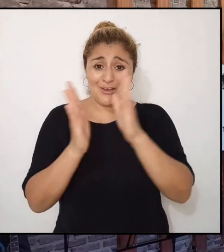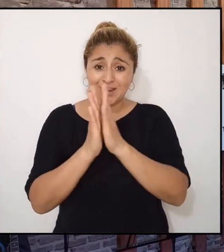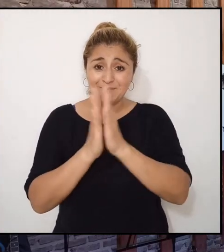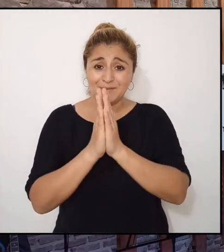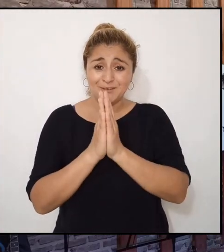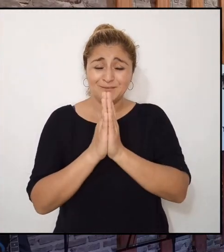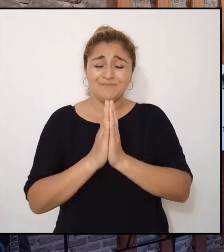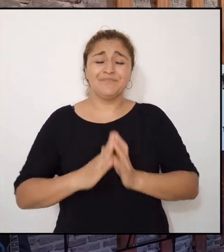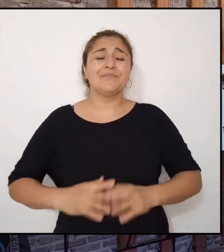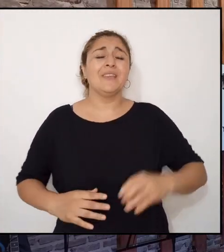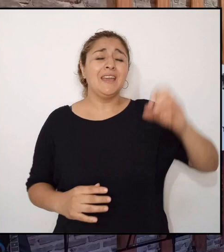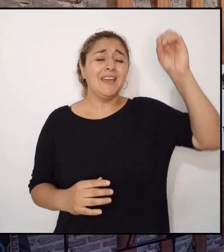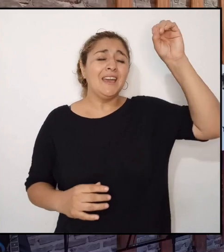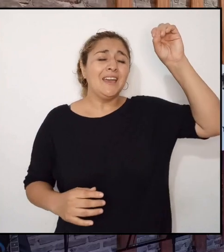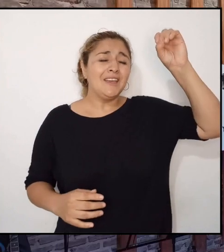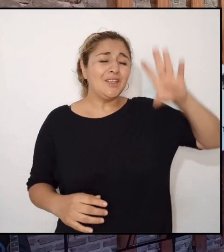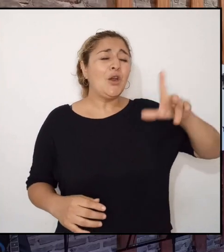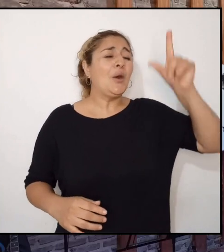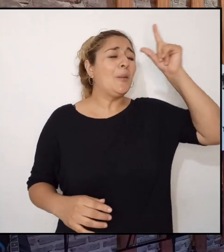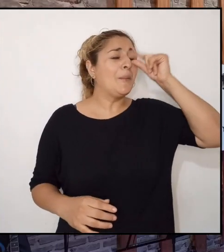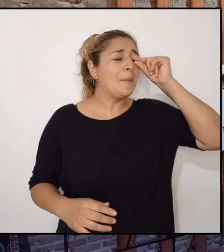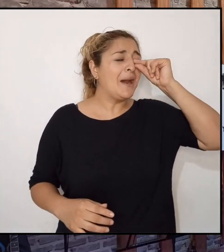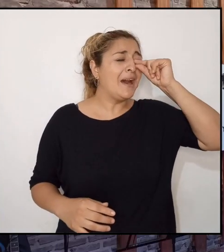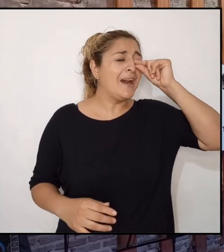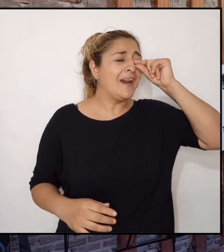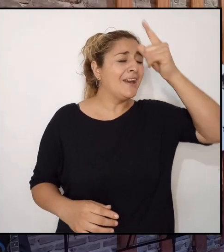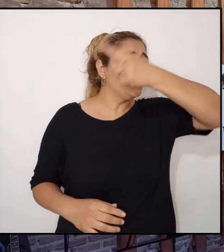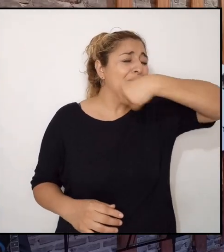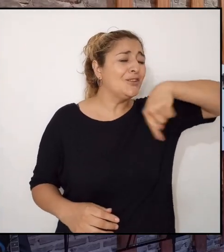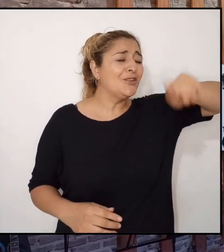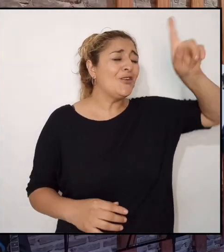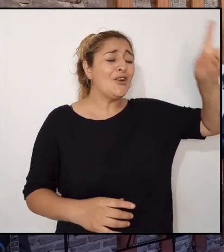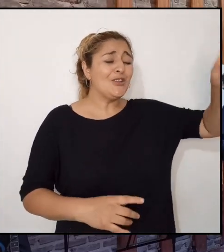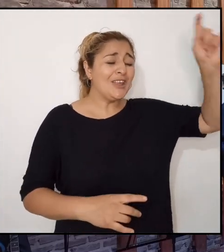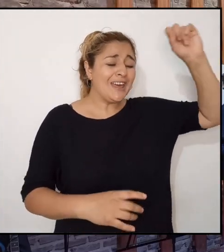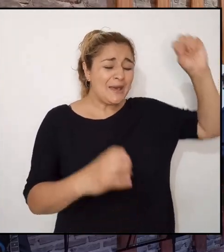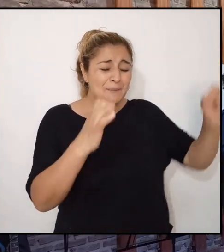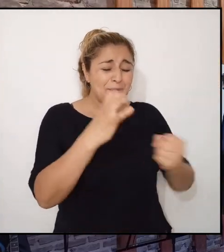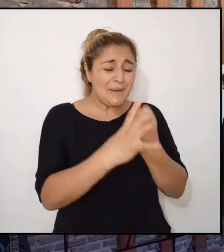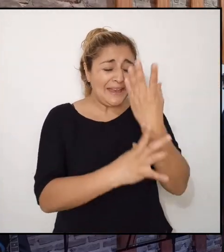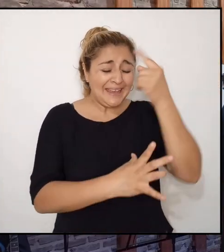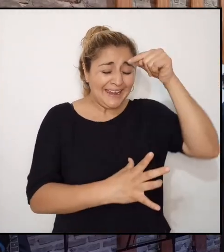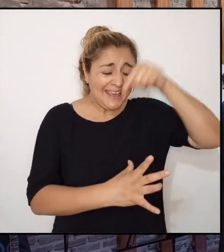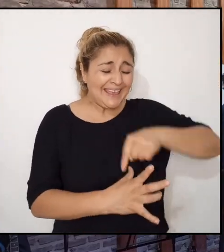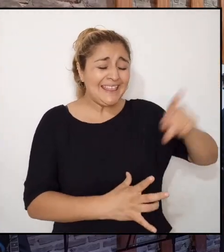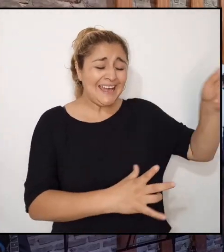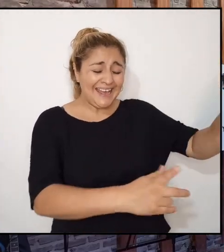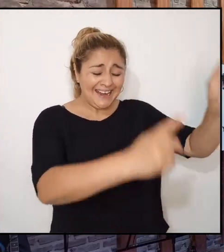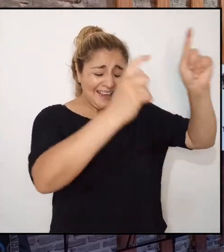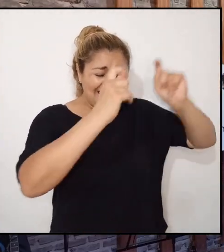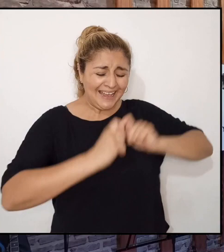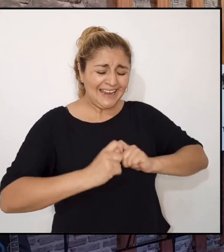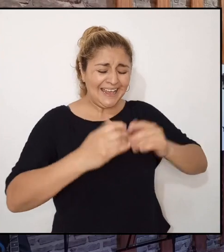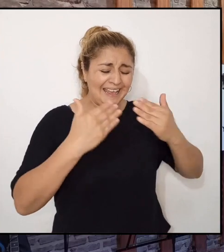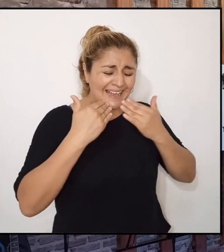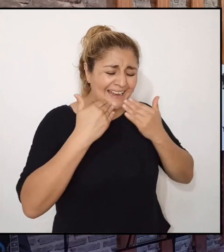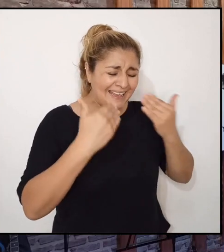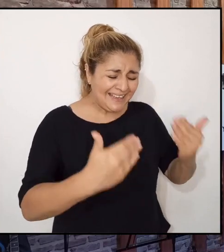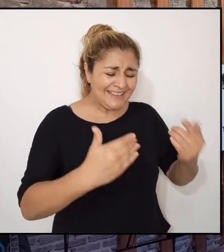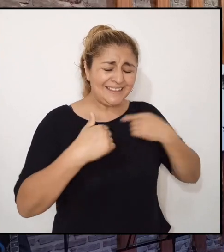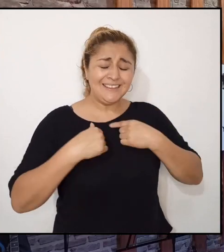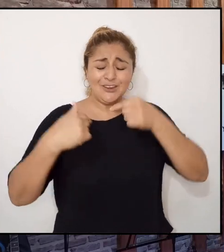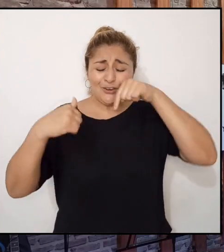preciosa, maravillosa mañana que tú nos regalas, yo quiero abrir mi corazón delante de tu